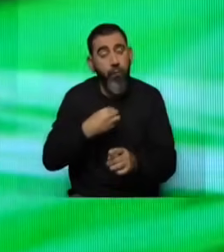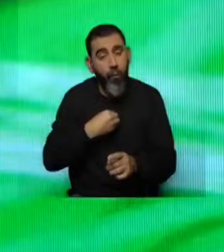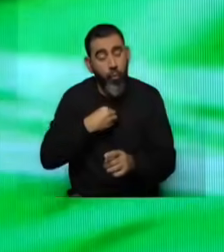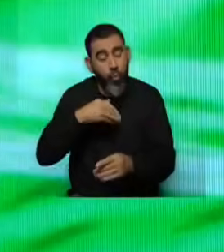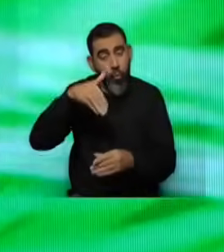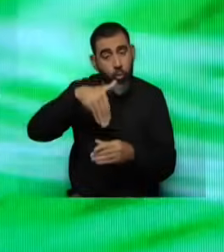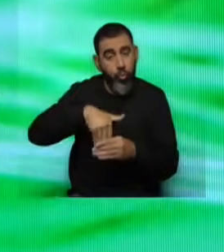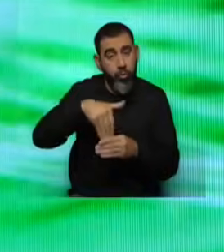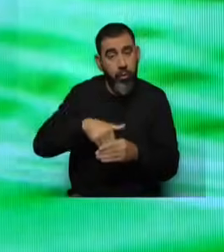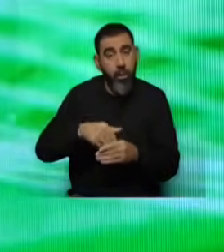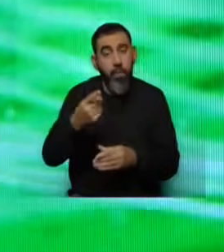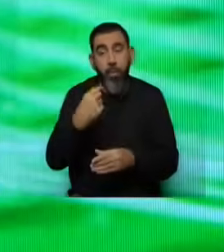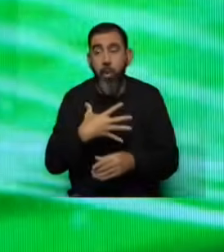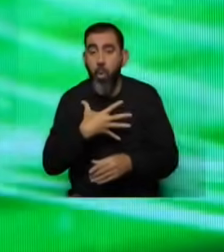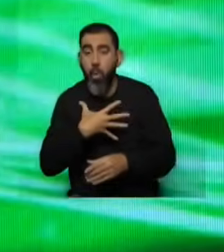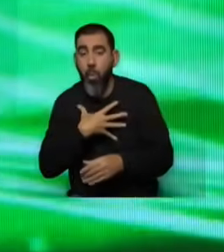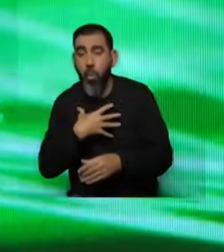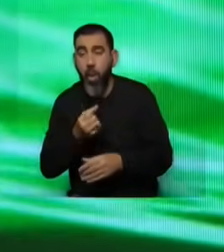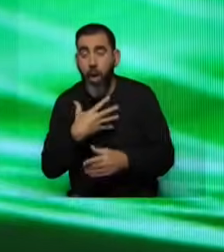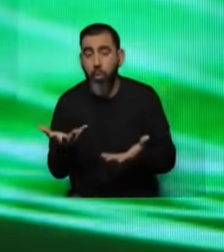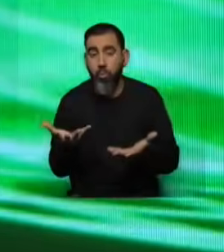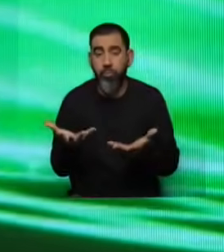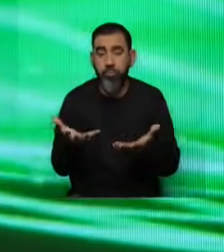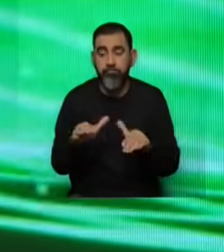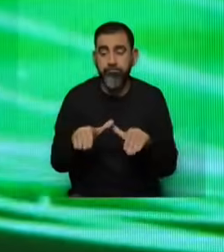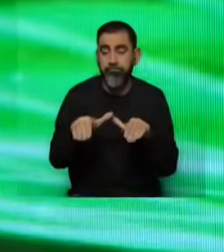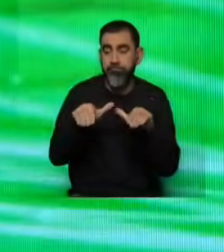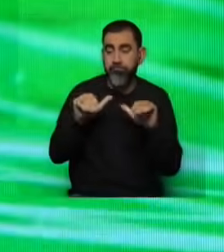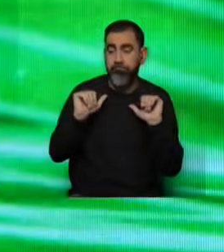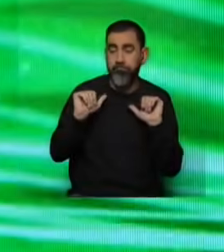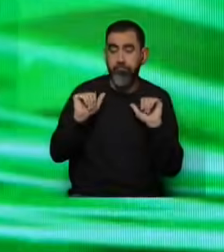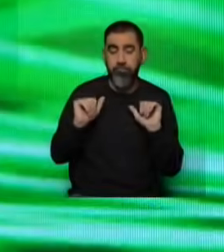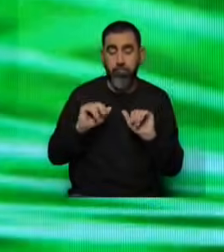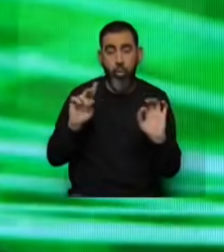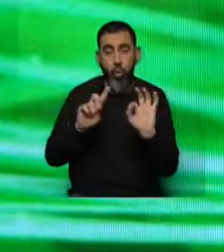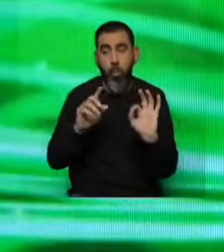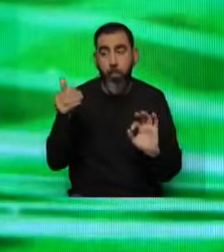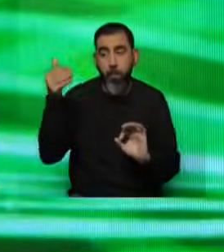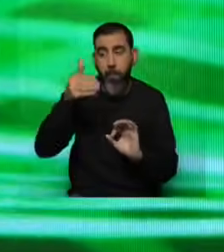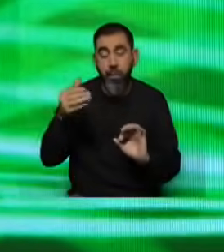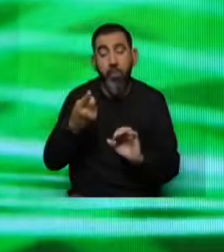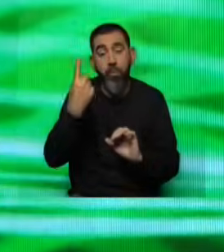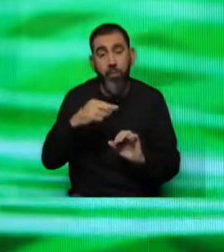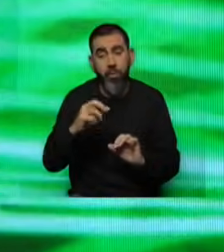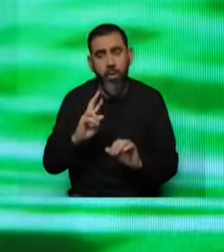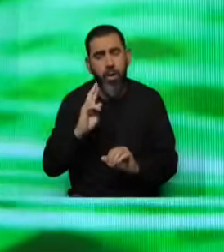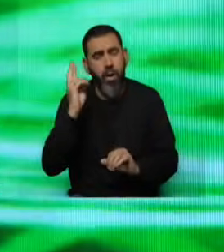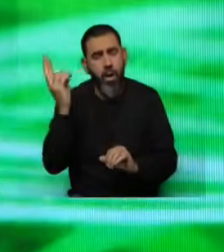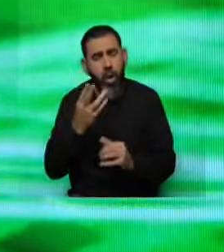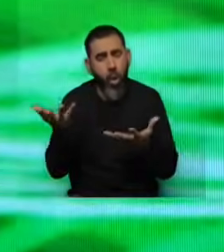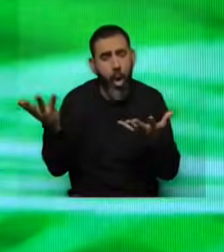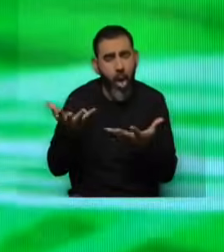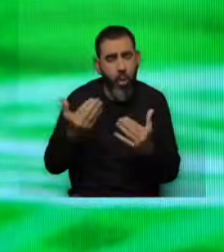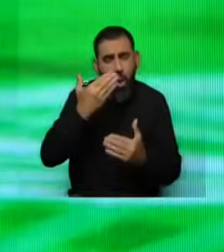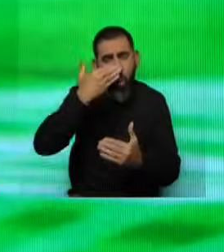votarlo y el Partido Nacional en esa lógica se ha mantenido absolutamente al margen y es por esa razón que que nos llama la atención de que justo